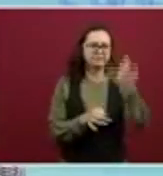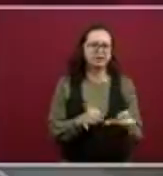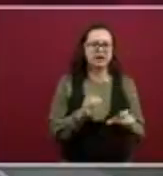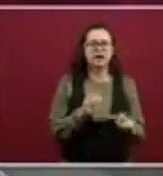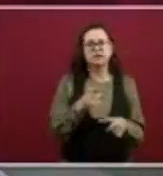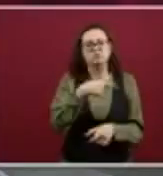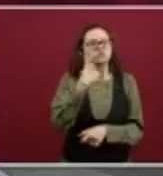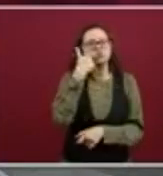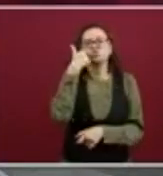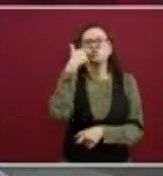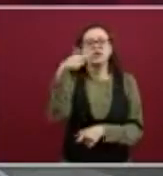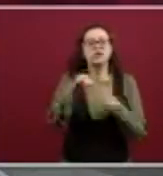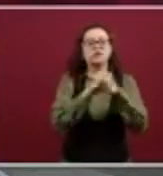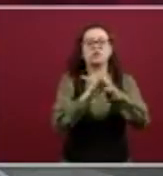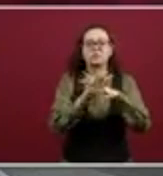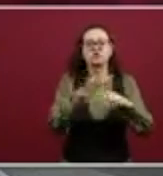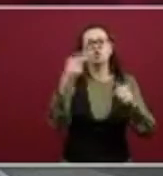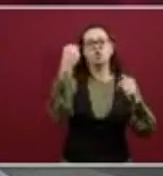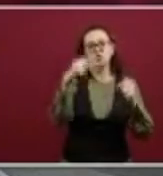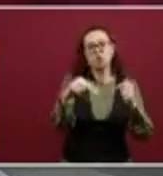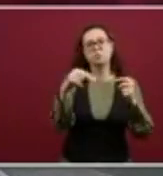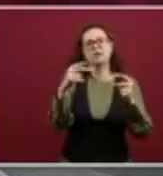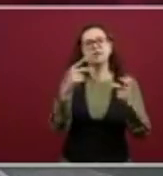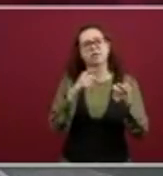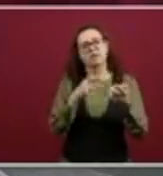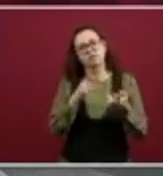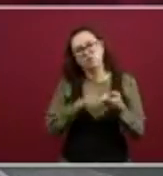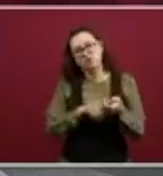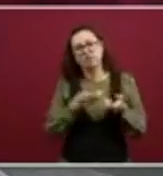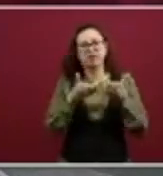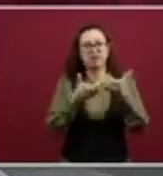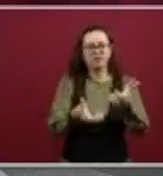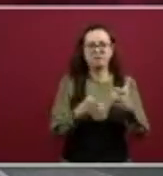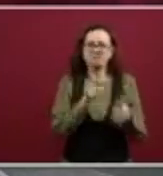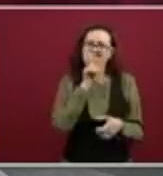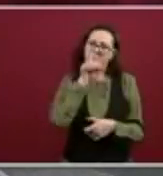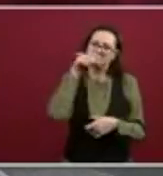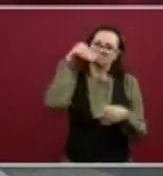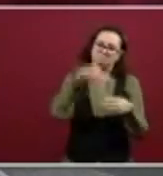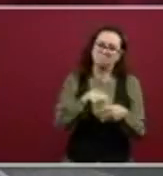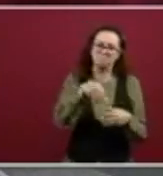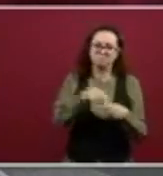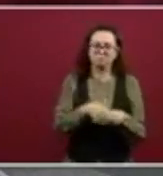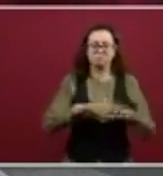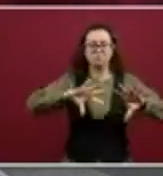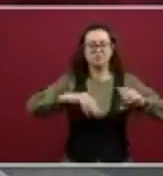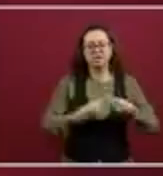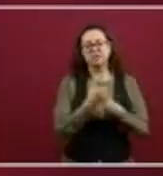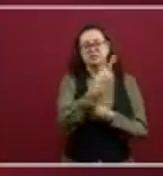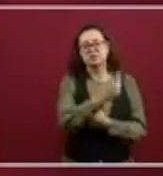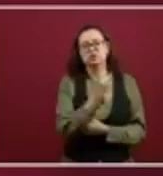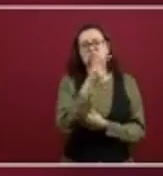datos. Decíamos ahorita que esos 45 suman 102 mil millones de pesos.